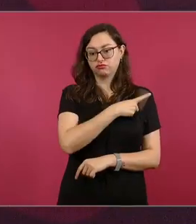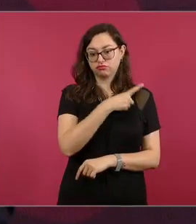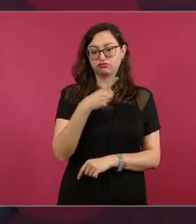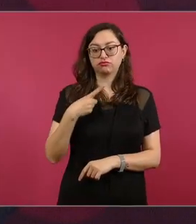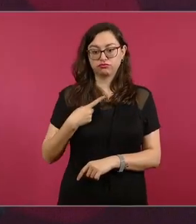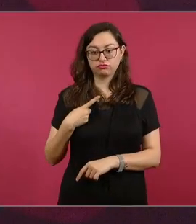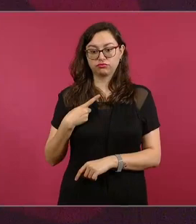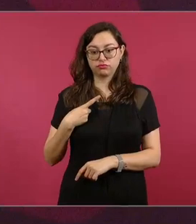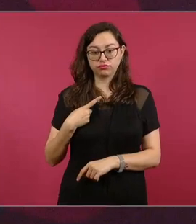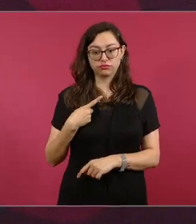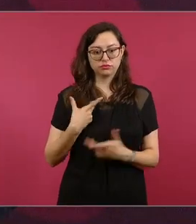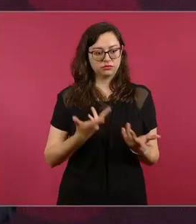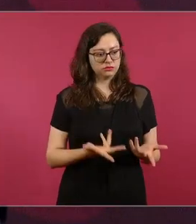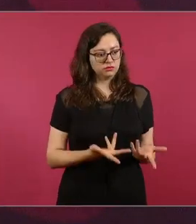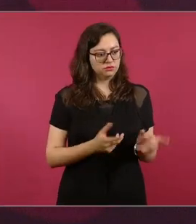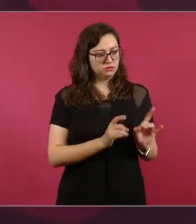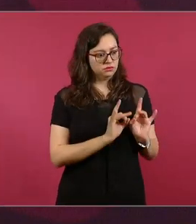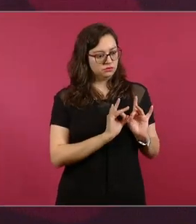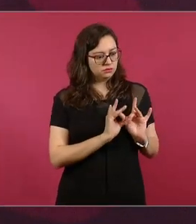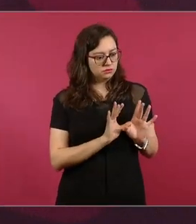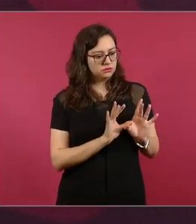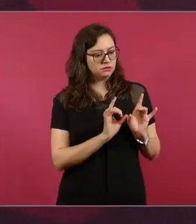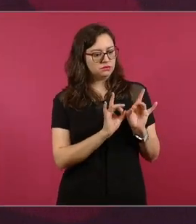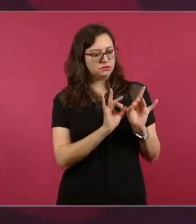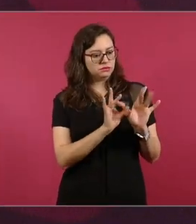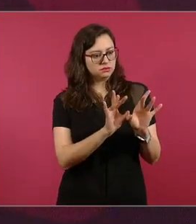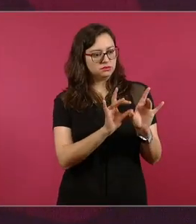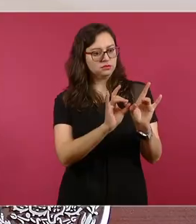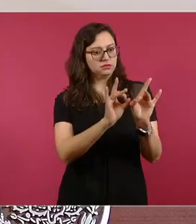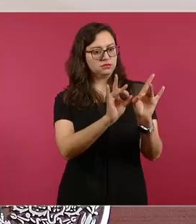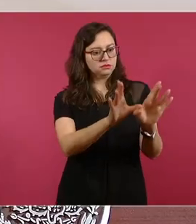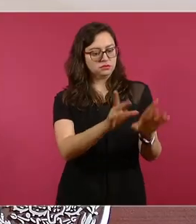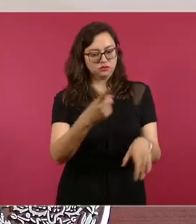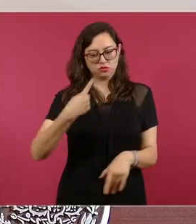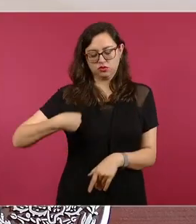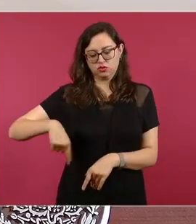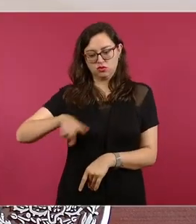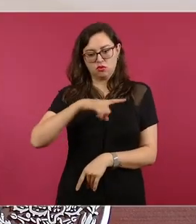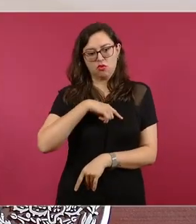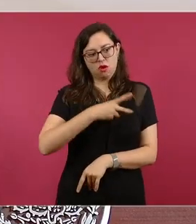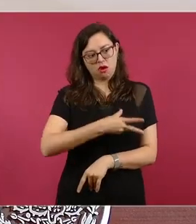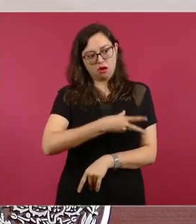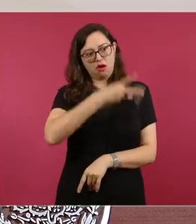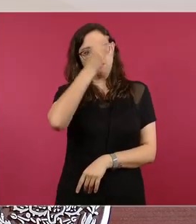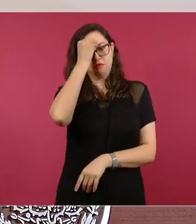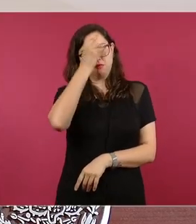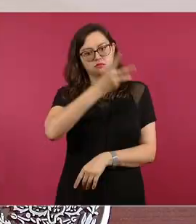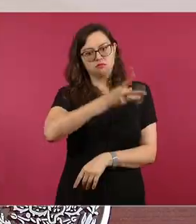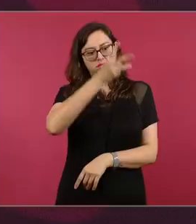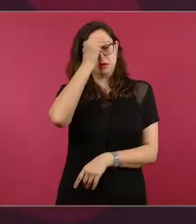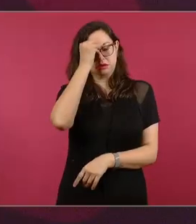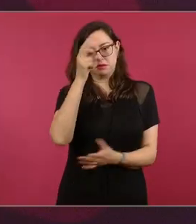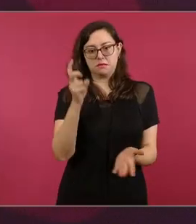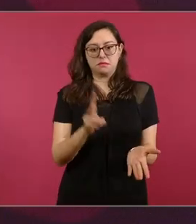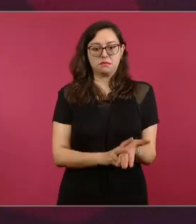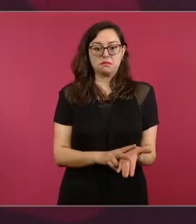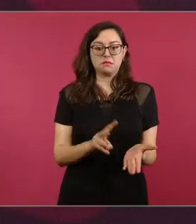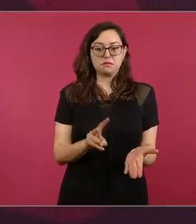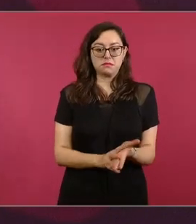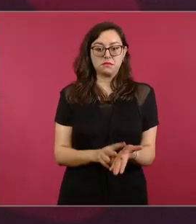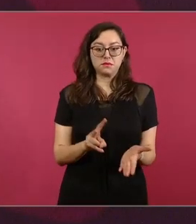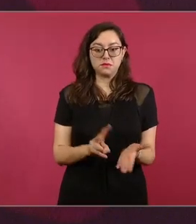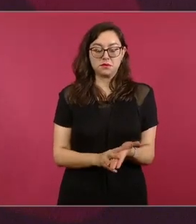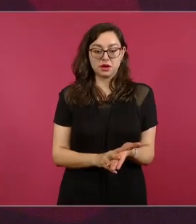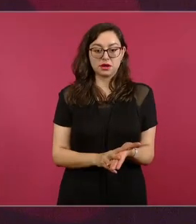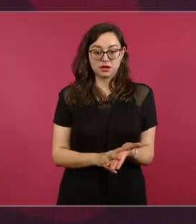dejaron enseñanzas que son muy valiosas, para